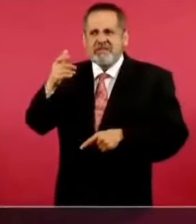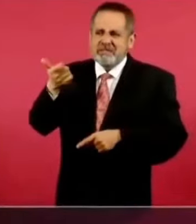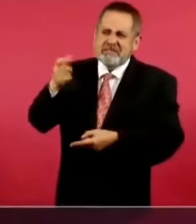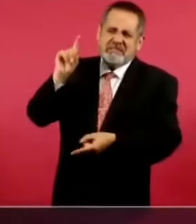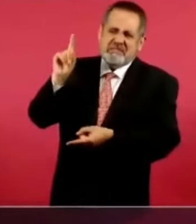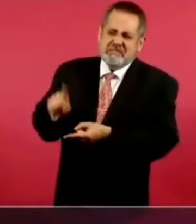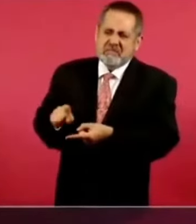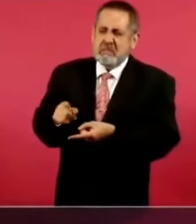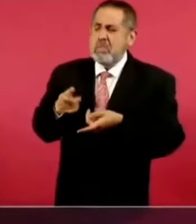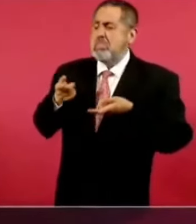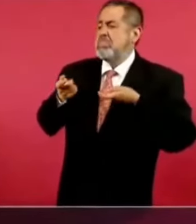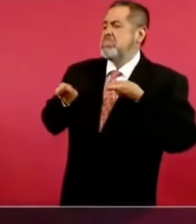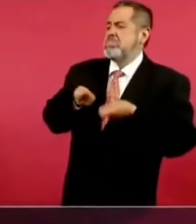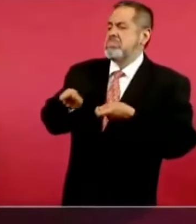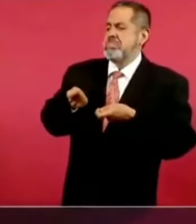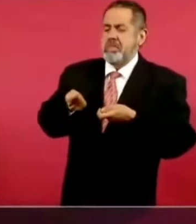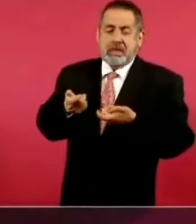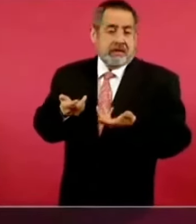en contra